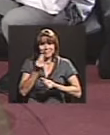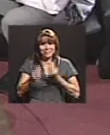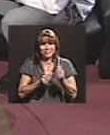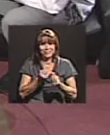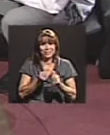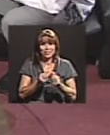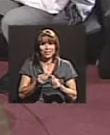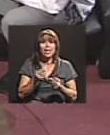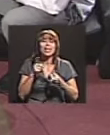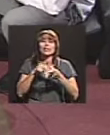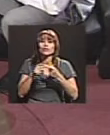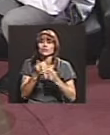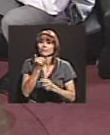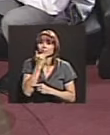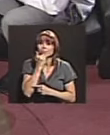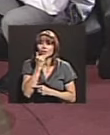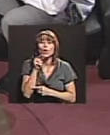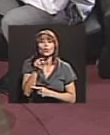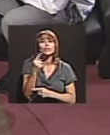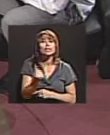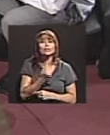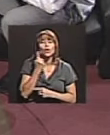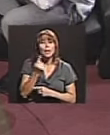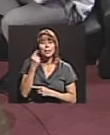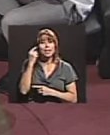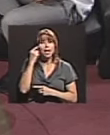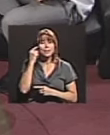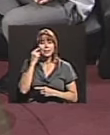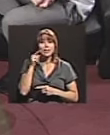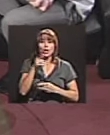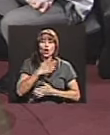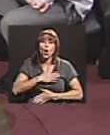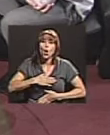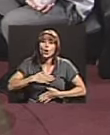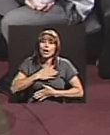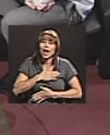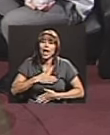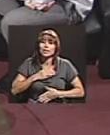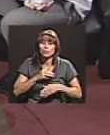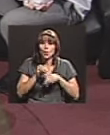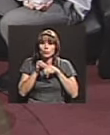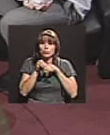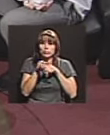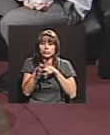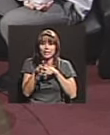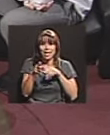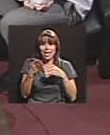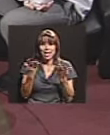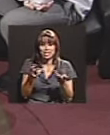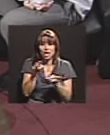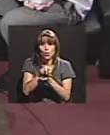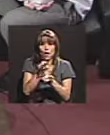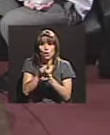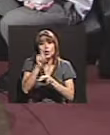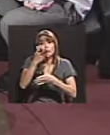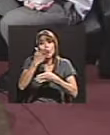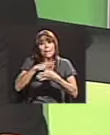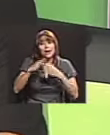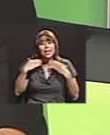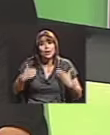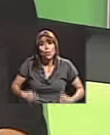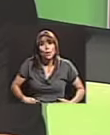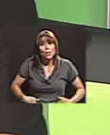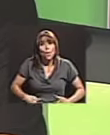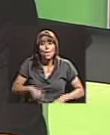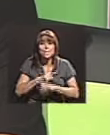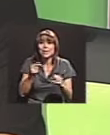hasta ese momento el el orgasmo eyaculatorio que es en una de las partes del cuerpo y Hay seis